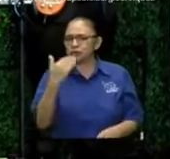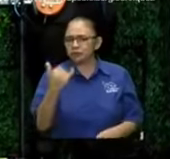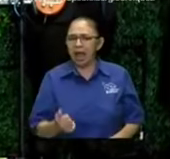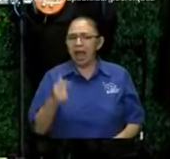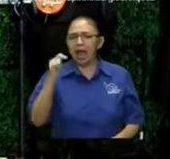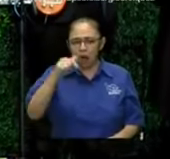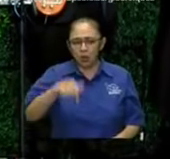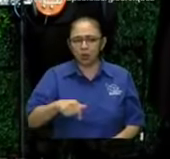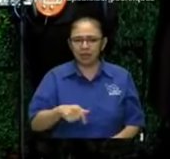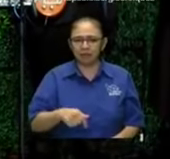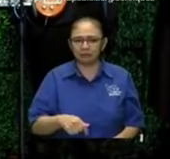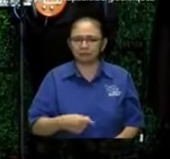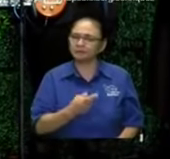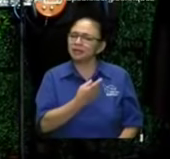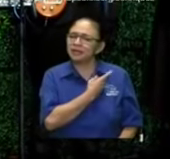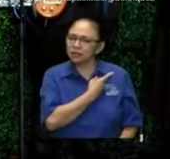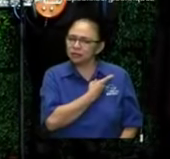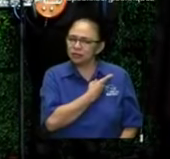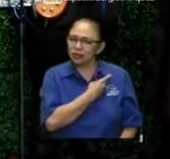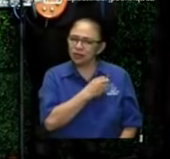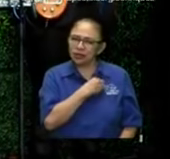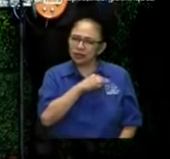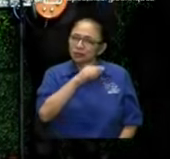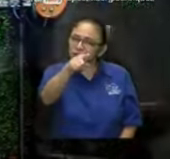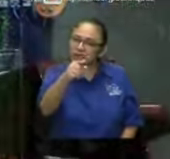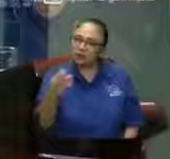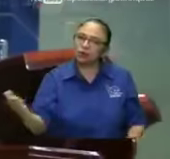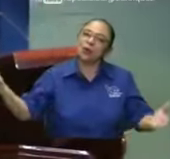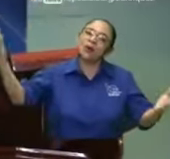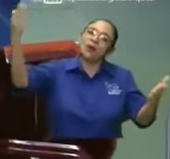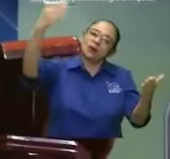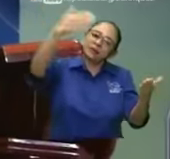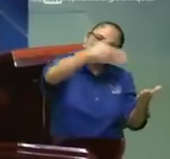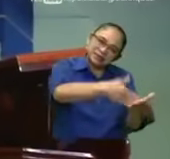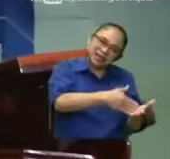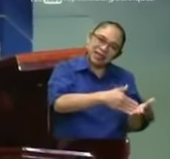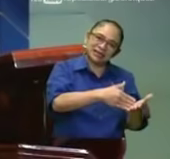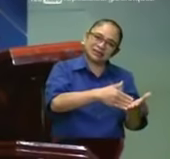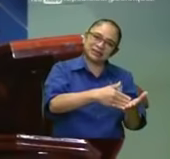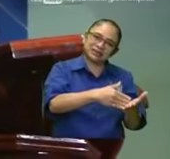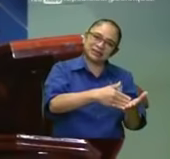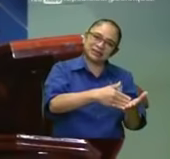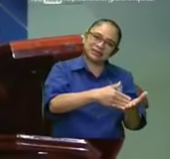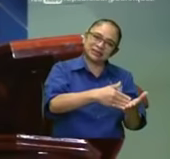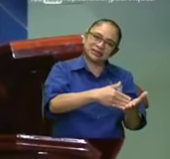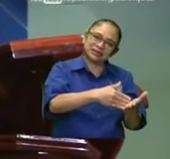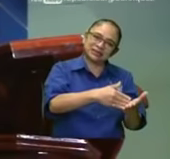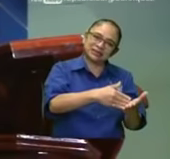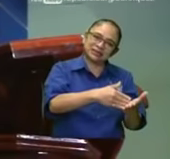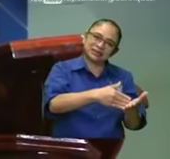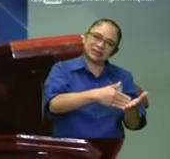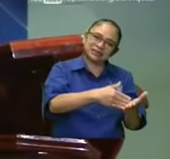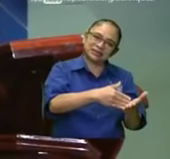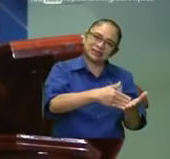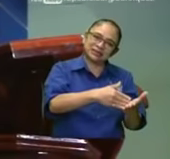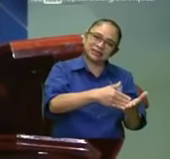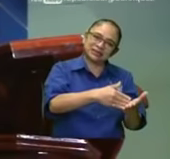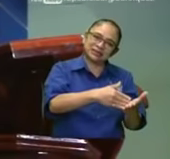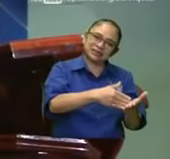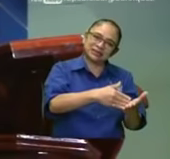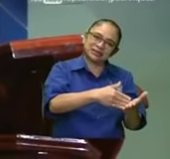despojarnos de los prejuicios, quitarnos los prejuicios y tomar el tiempo del renuevo.